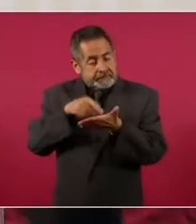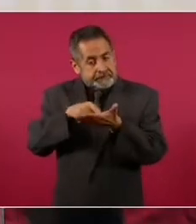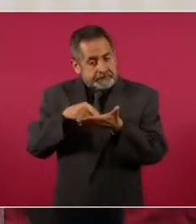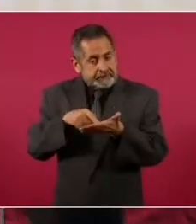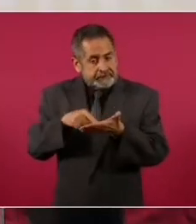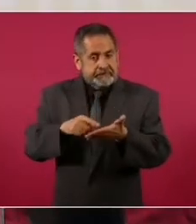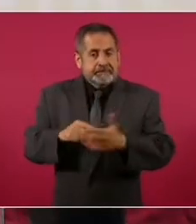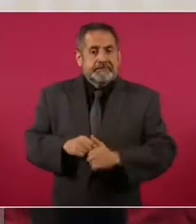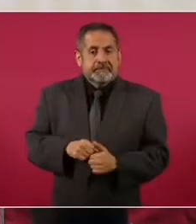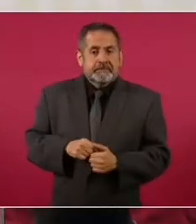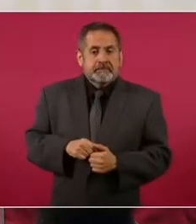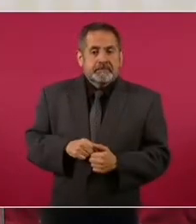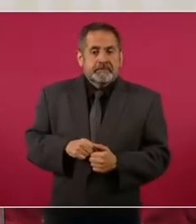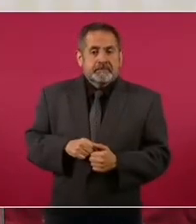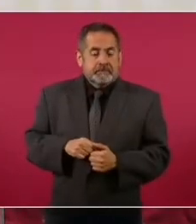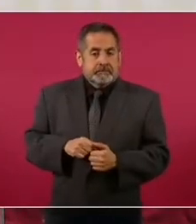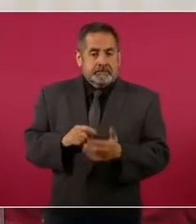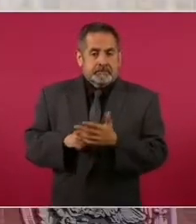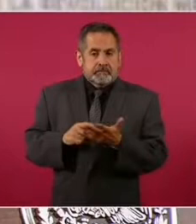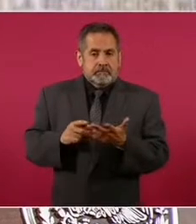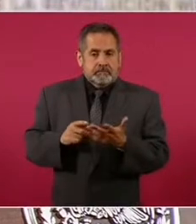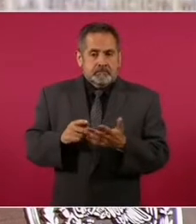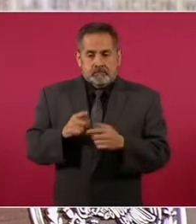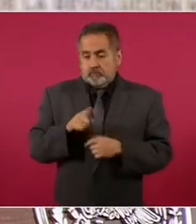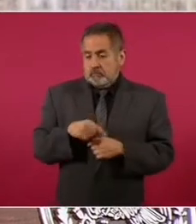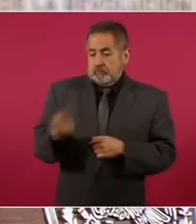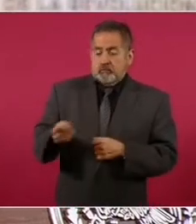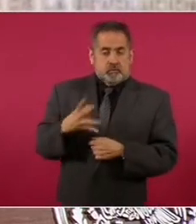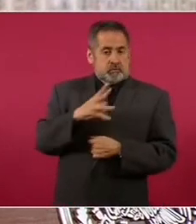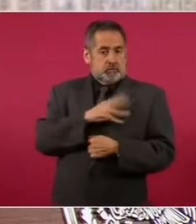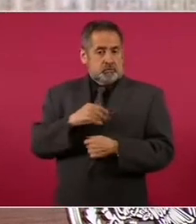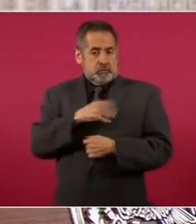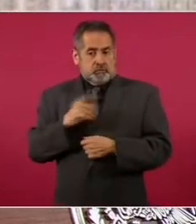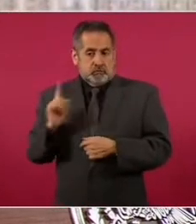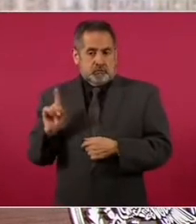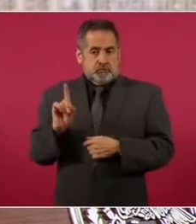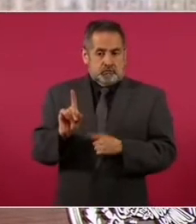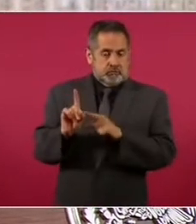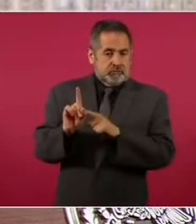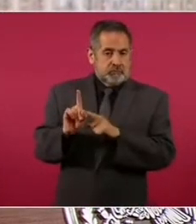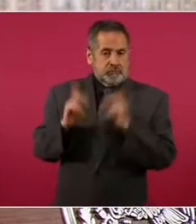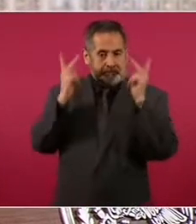habla de que el padrino, bueno, uno de sus hijos